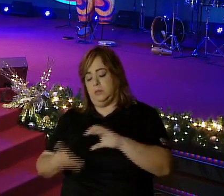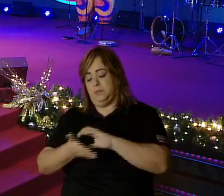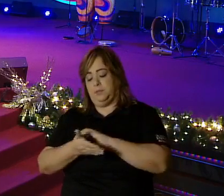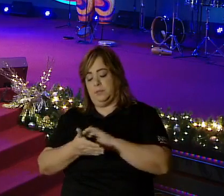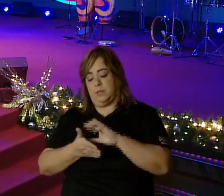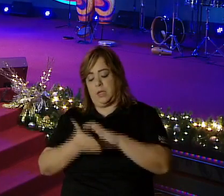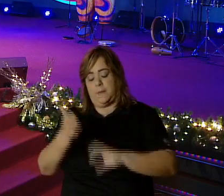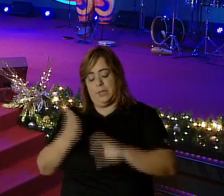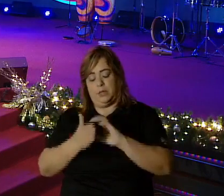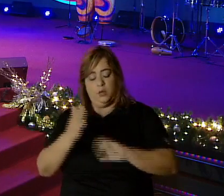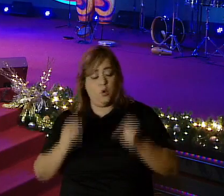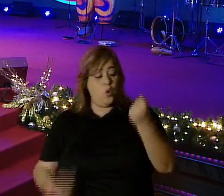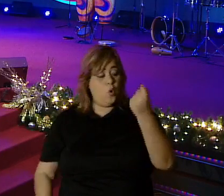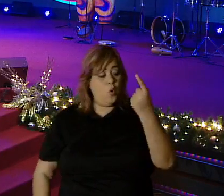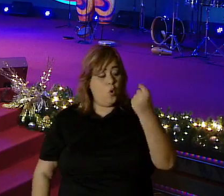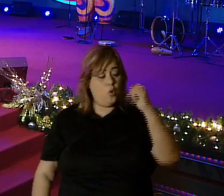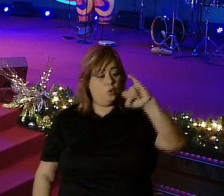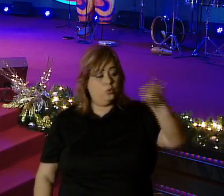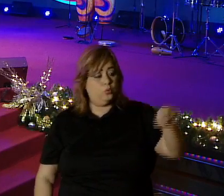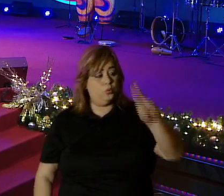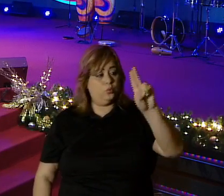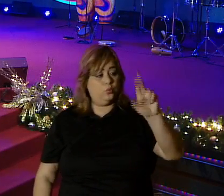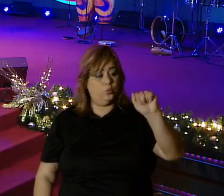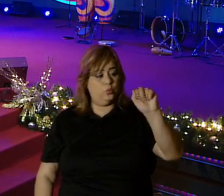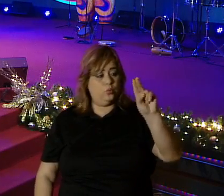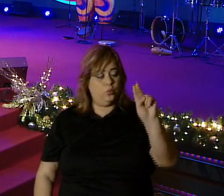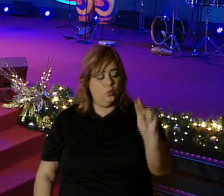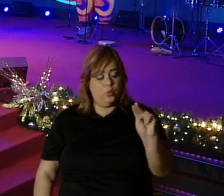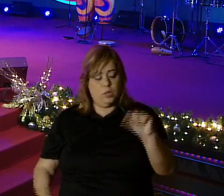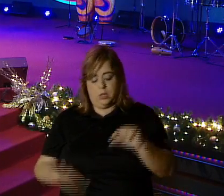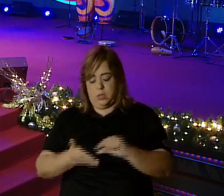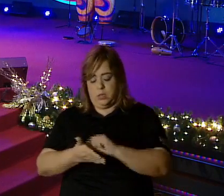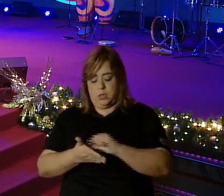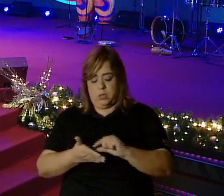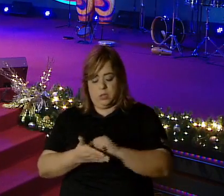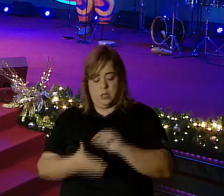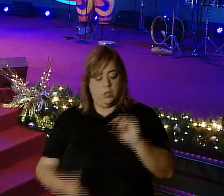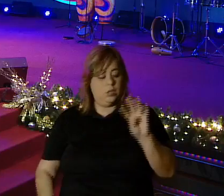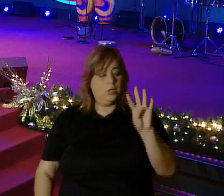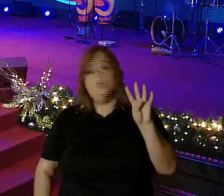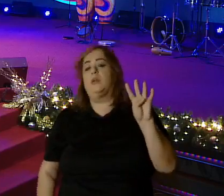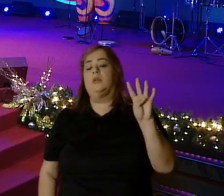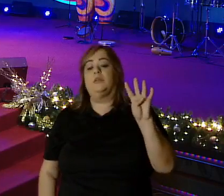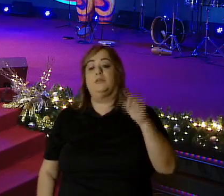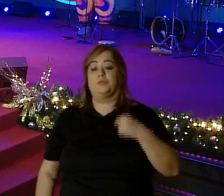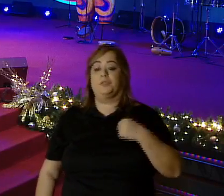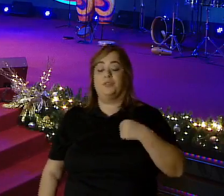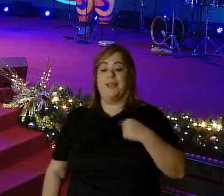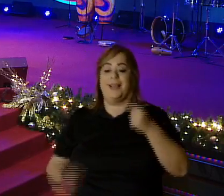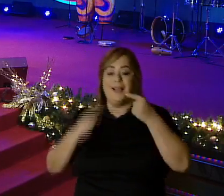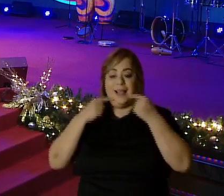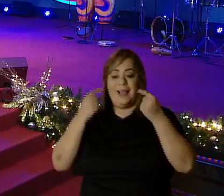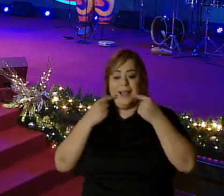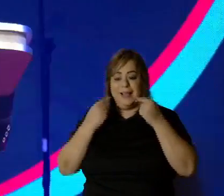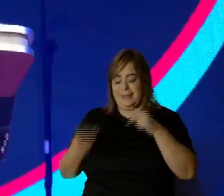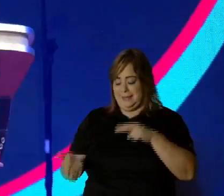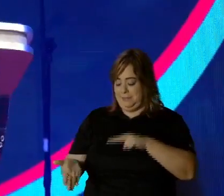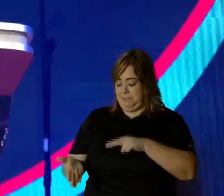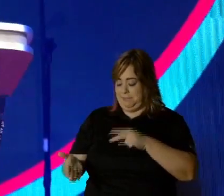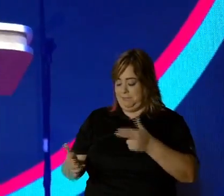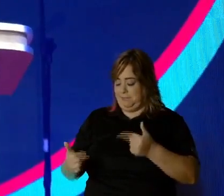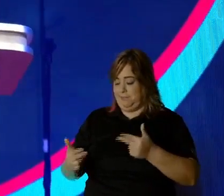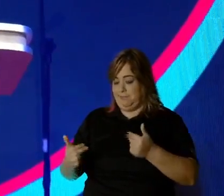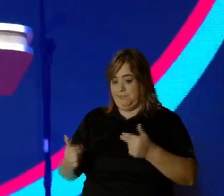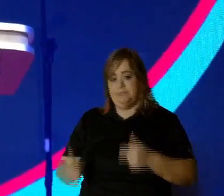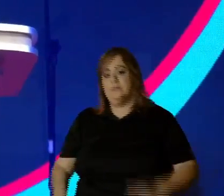de Juan, verso 4. Cuando, y esto me lo mandó el hermano, yo me reía porque en mis notas, es que Dios es